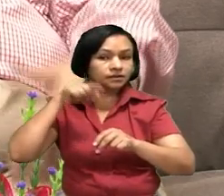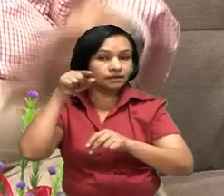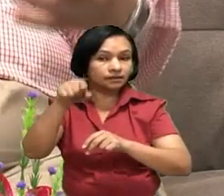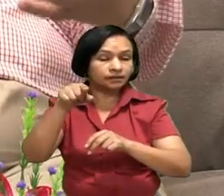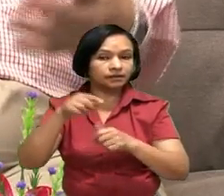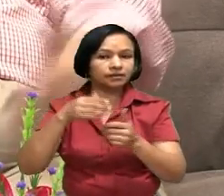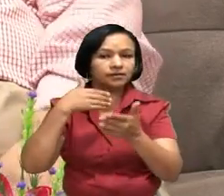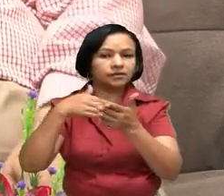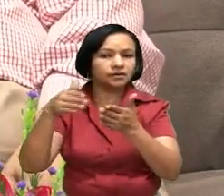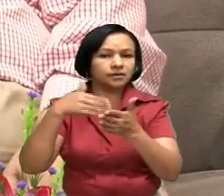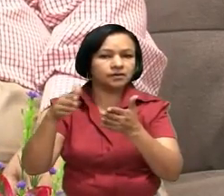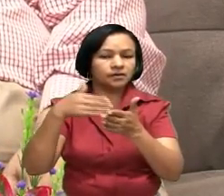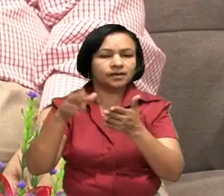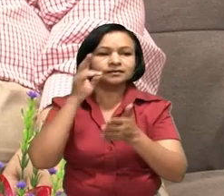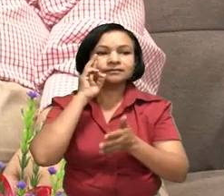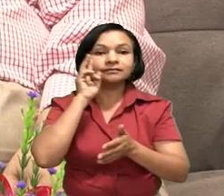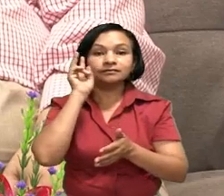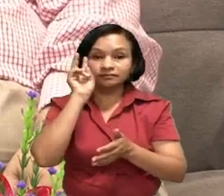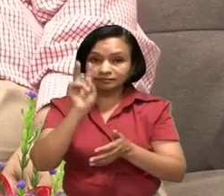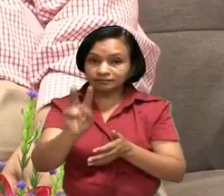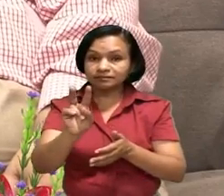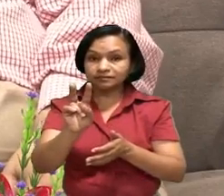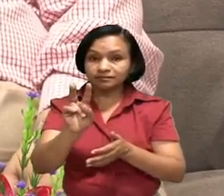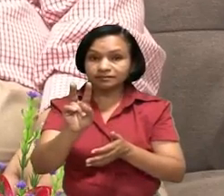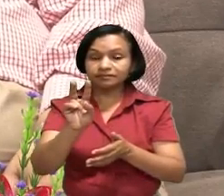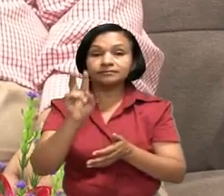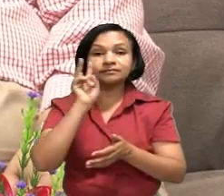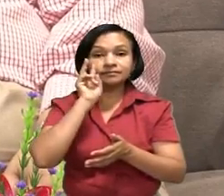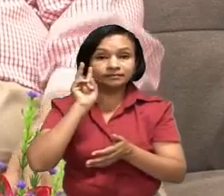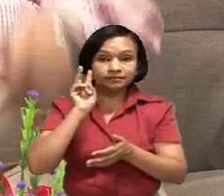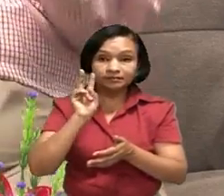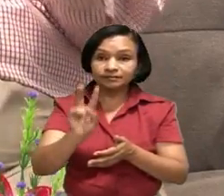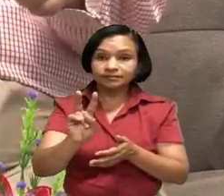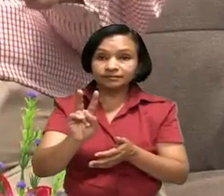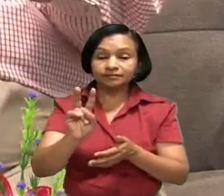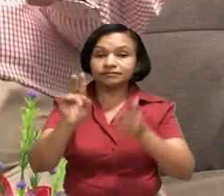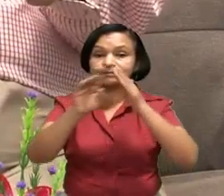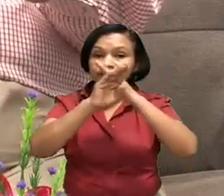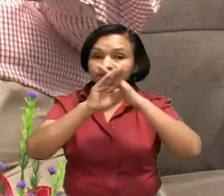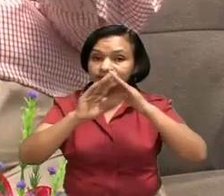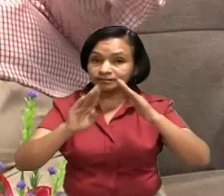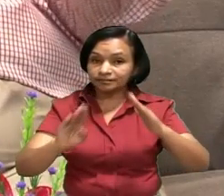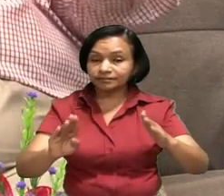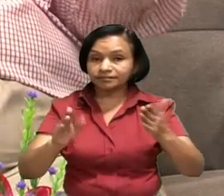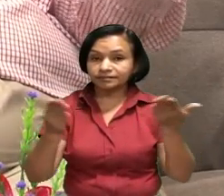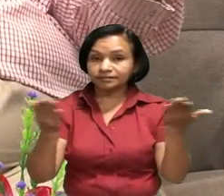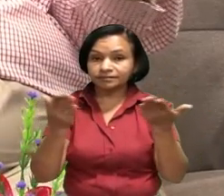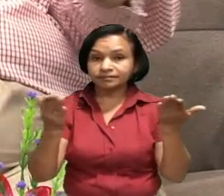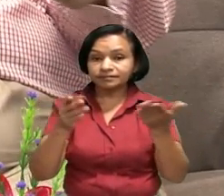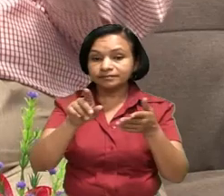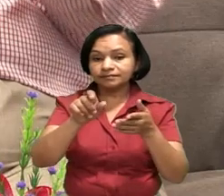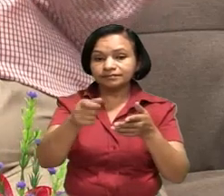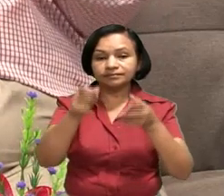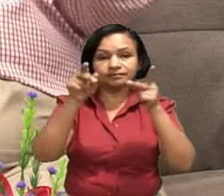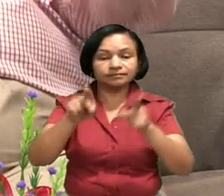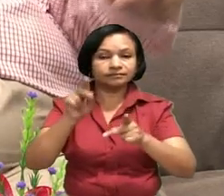fácilmente salta y asalta también la paz del radioescucha